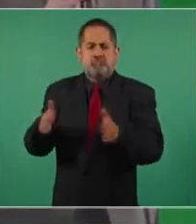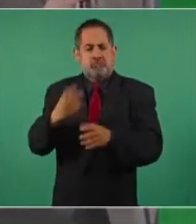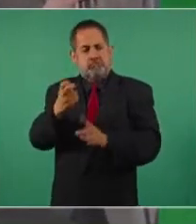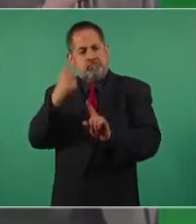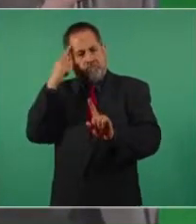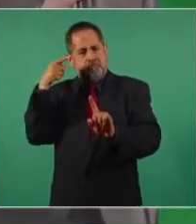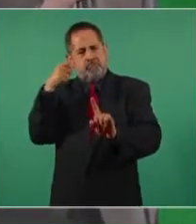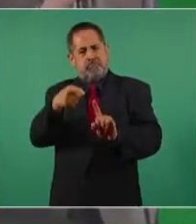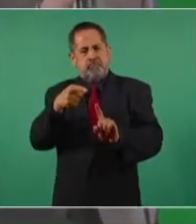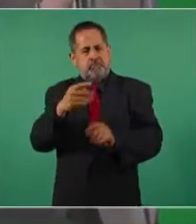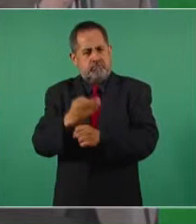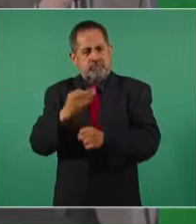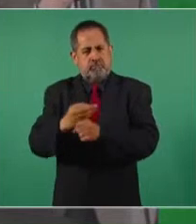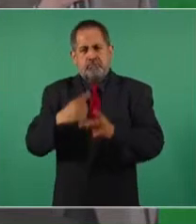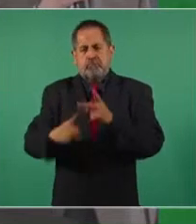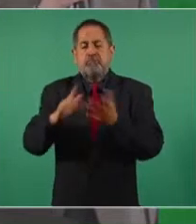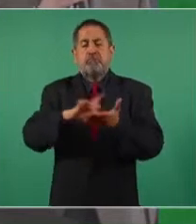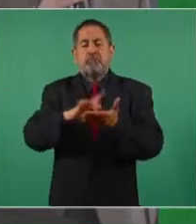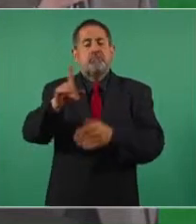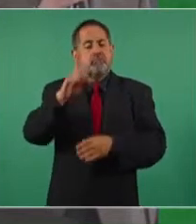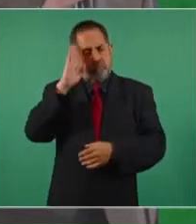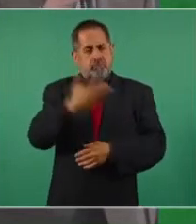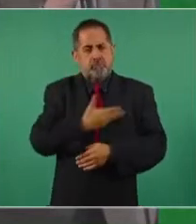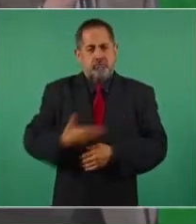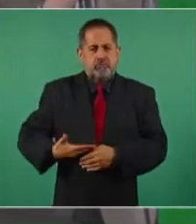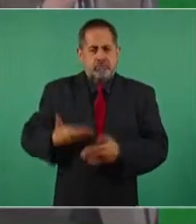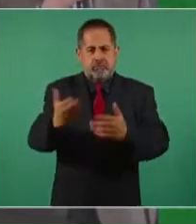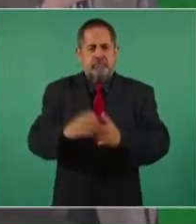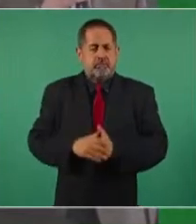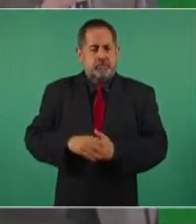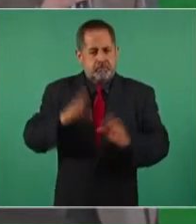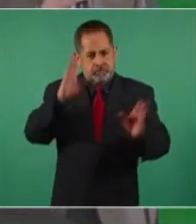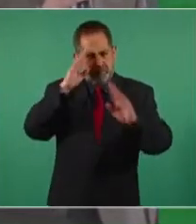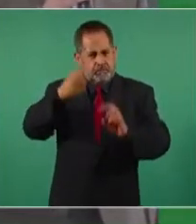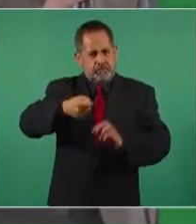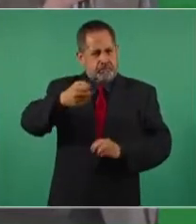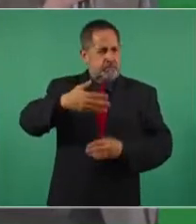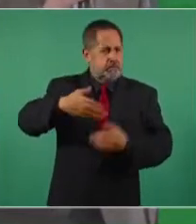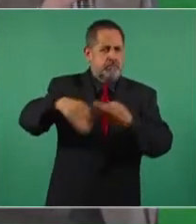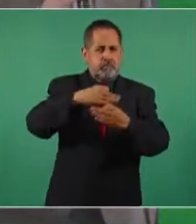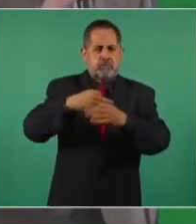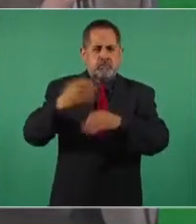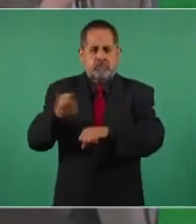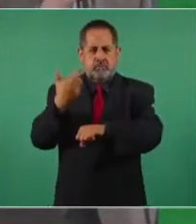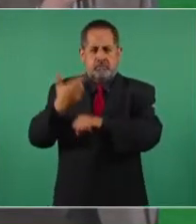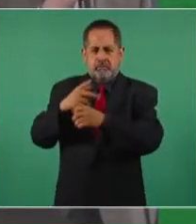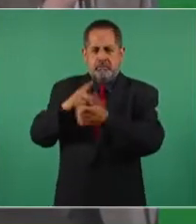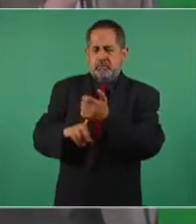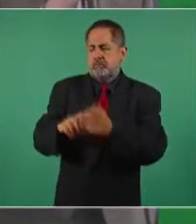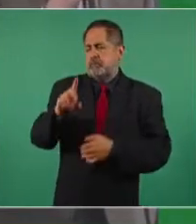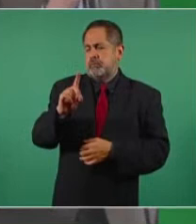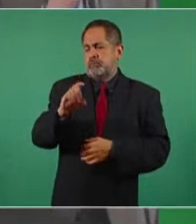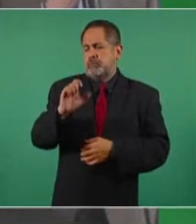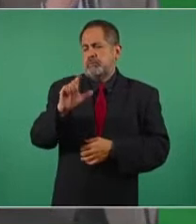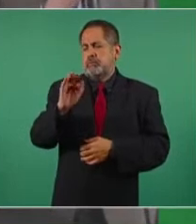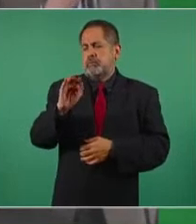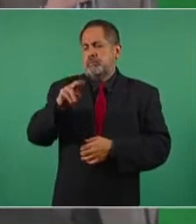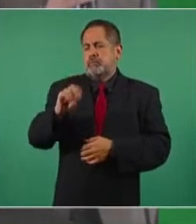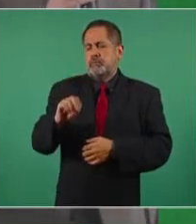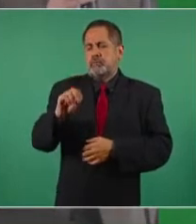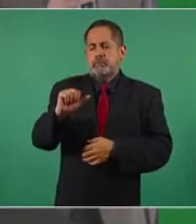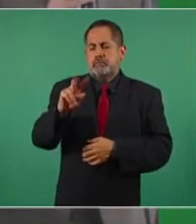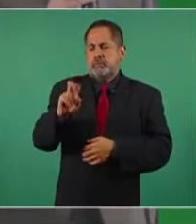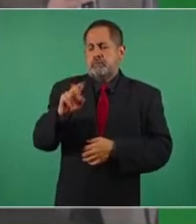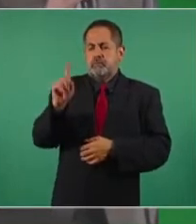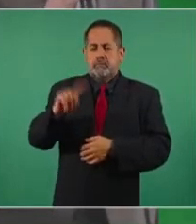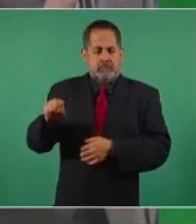evento gracias señor presidente saludamos a nuestra secretaria la maestra albina gómez álvarez desde